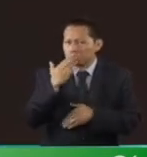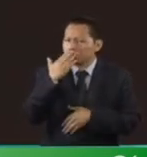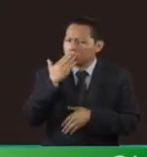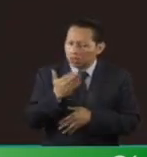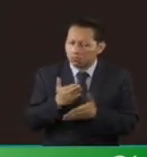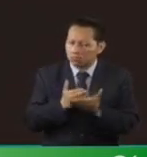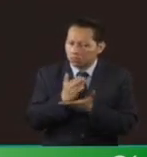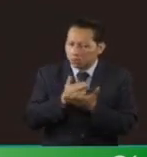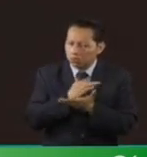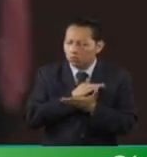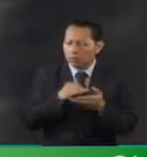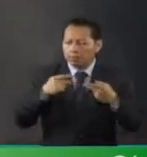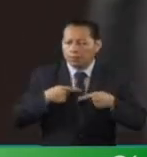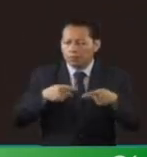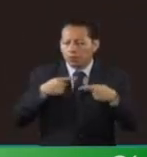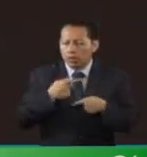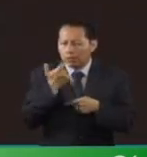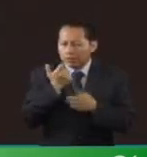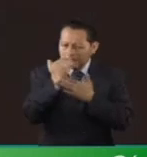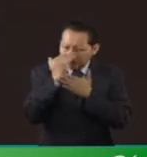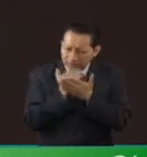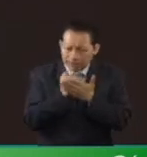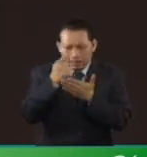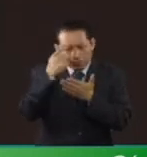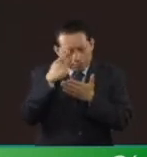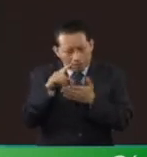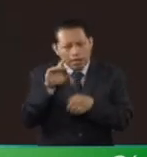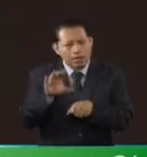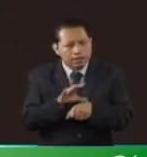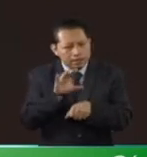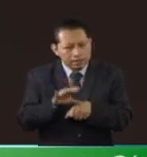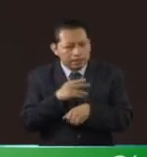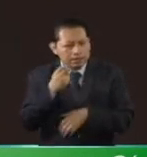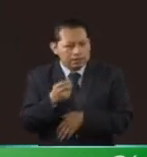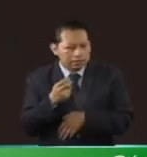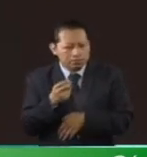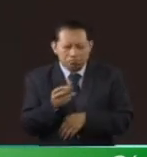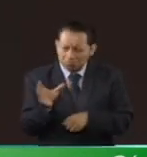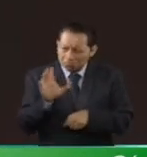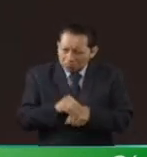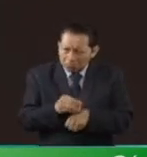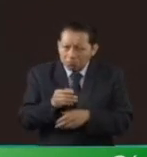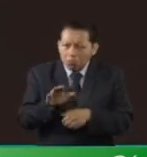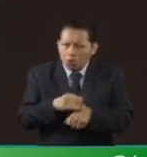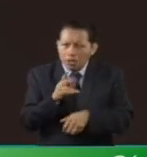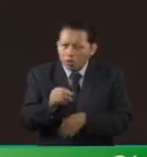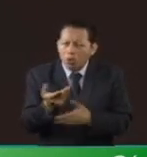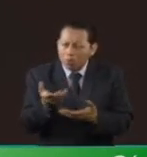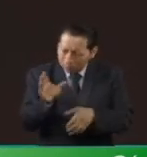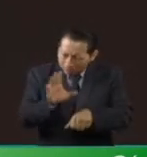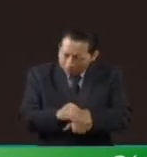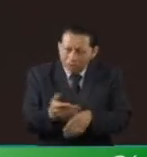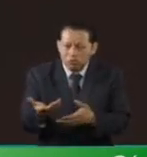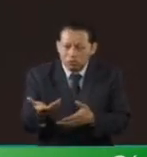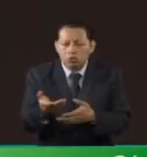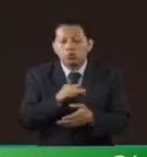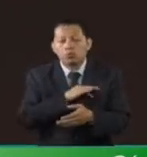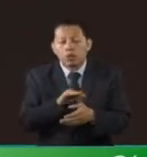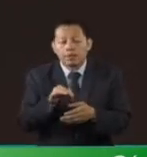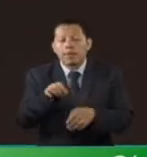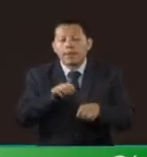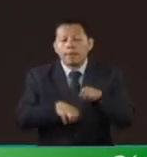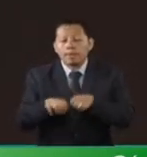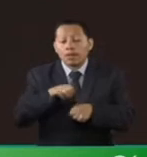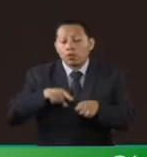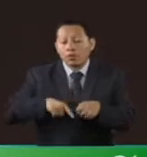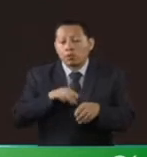que los usuarios paguen el menor precio posible por el suministro de energía Por qué no permitirlo si la prevalencia de las empresas del